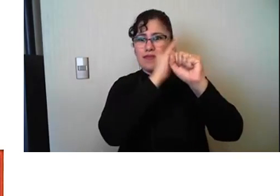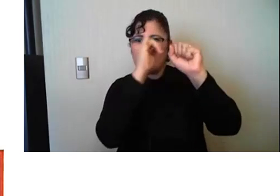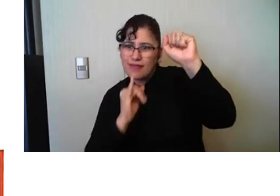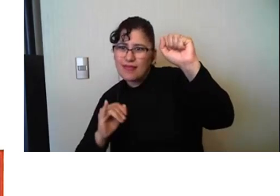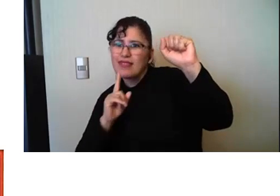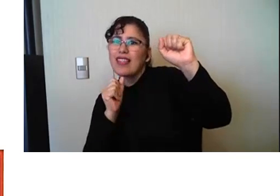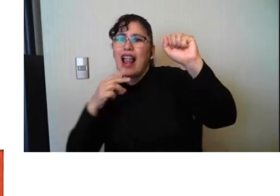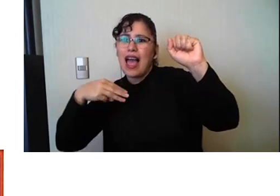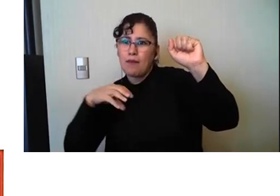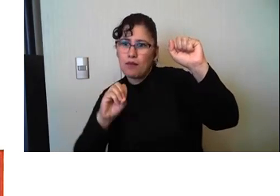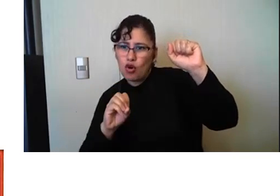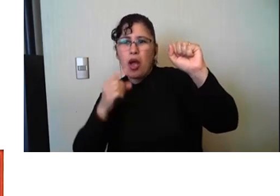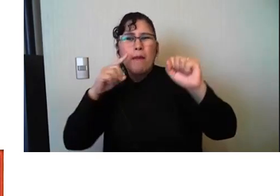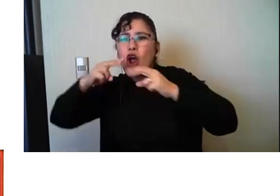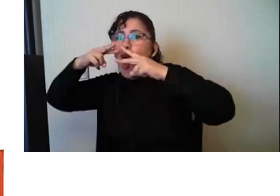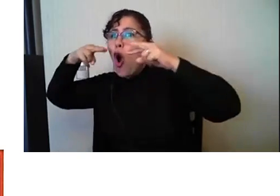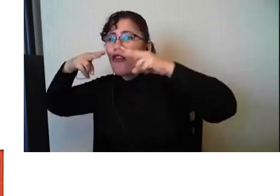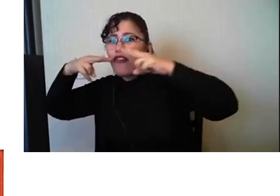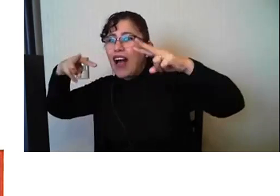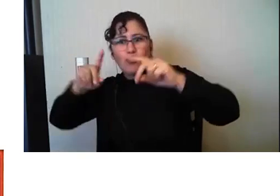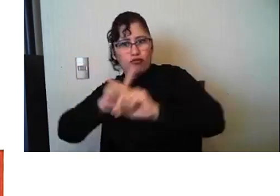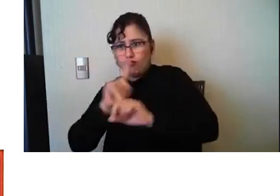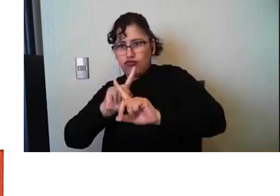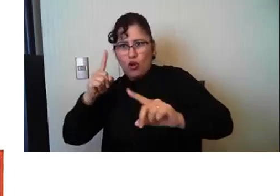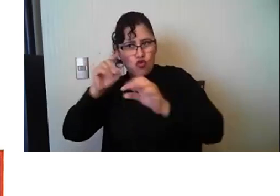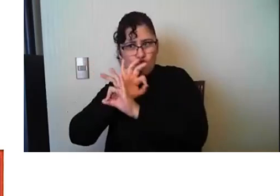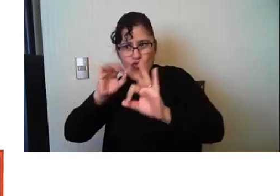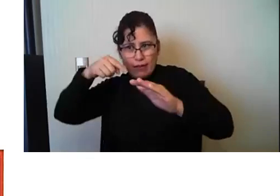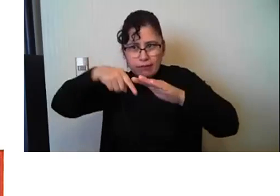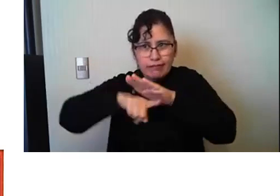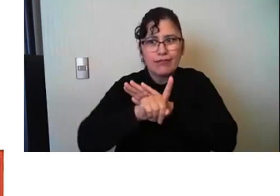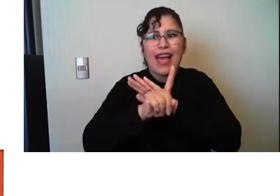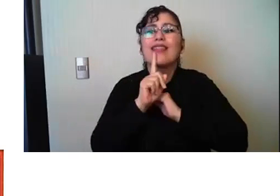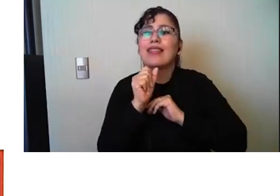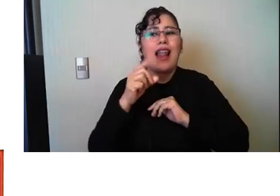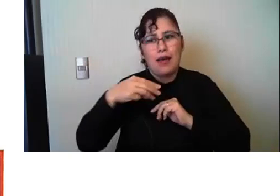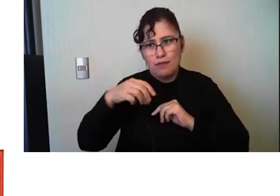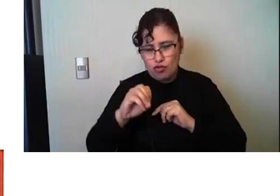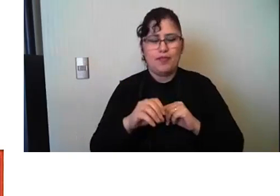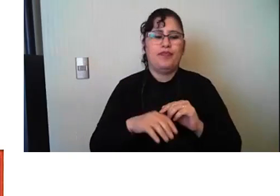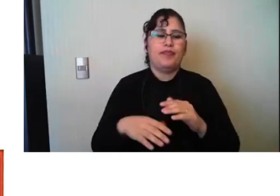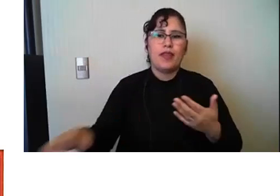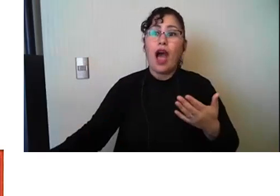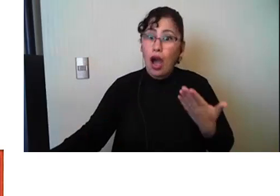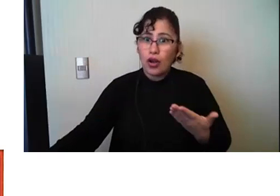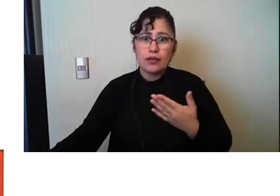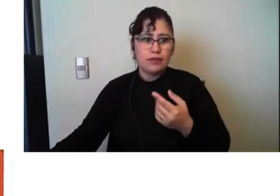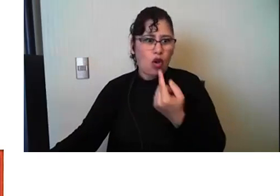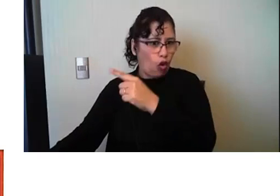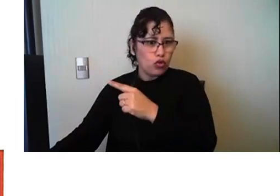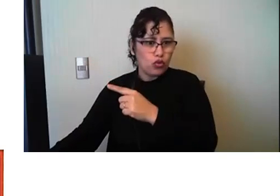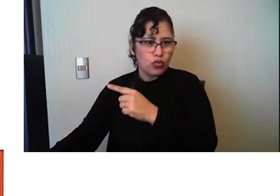olfato. Y respecto al esquema que está acá, que es un poco más completo y más